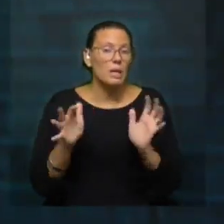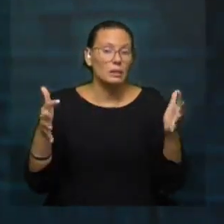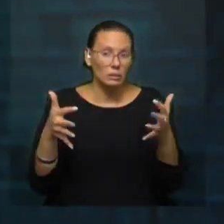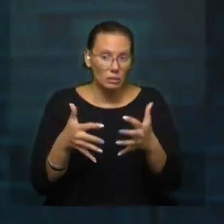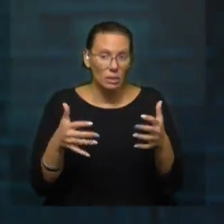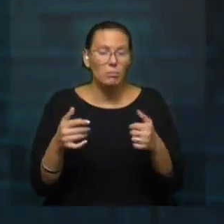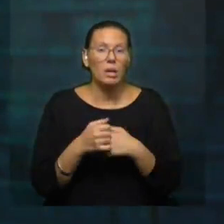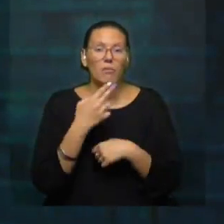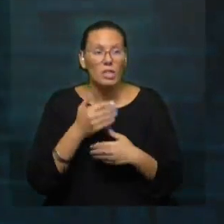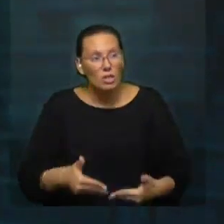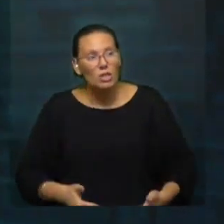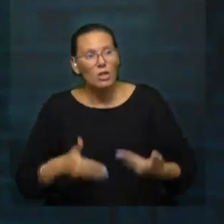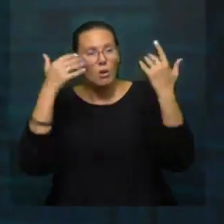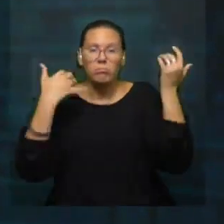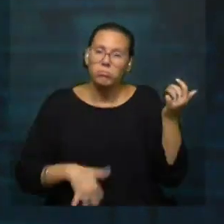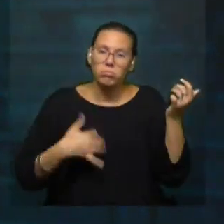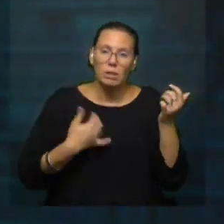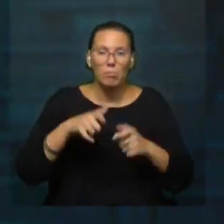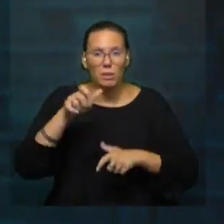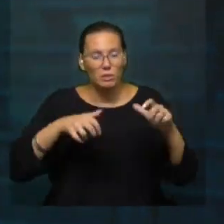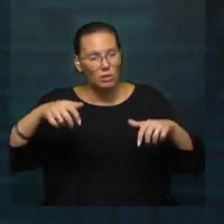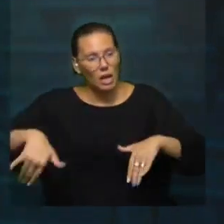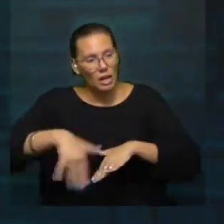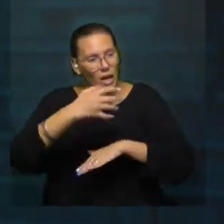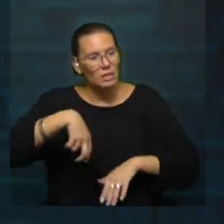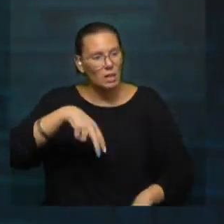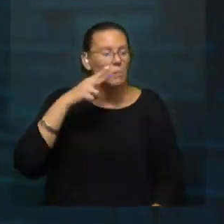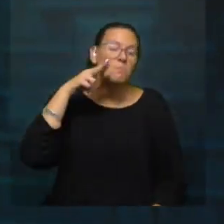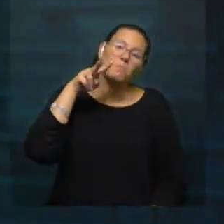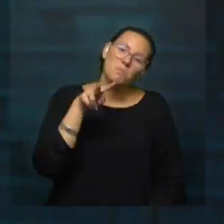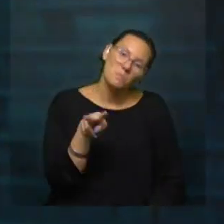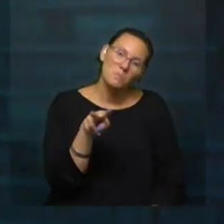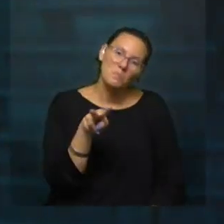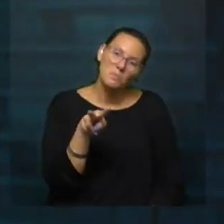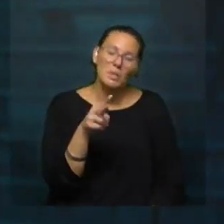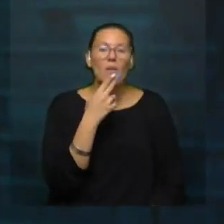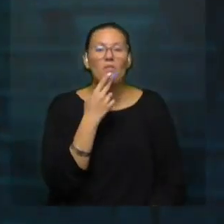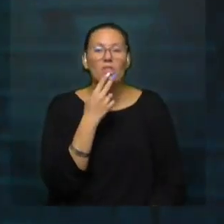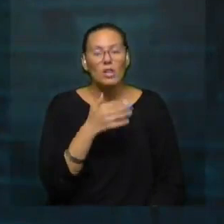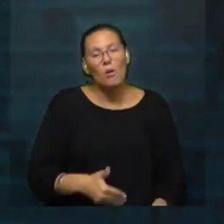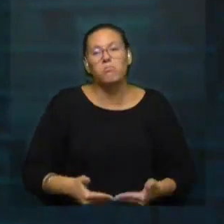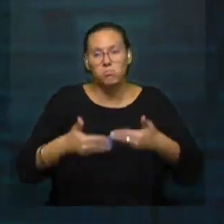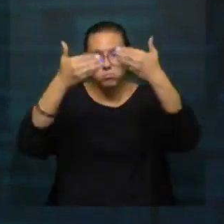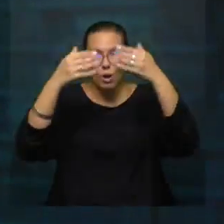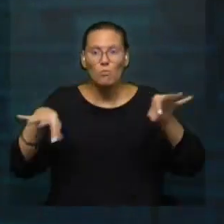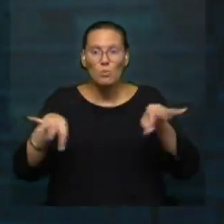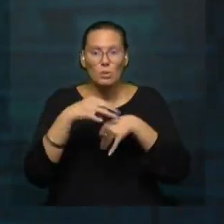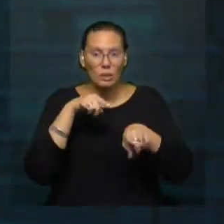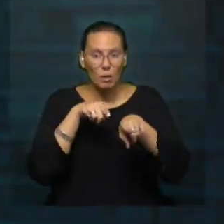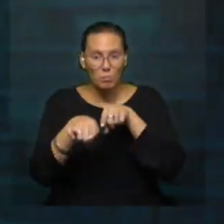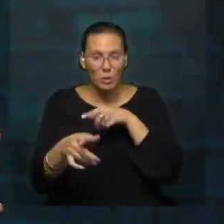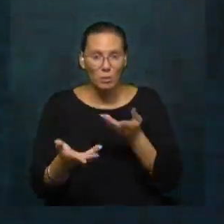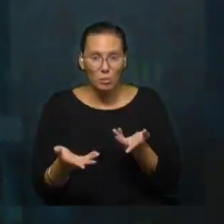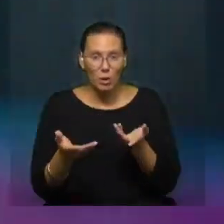y estaba buenísimo sí. porque la gente... Paraban, claro. Sí, se paraban en la vereda y miraban a través del vidrio, tipo la música en vivo, ponían